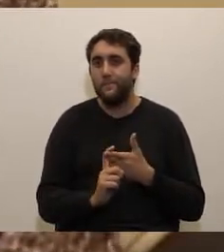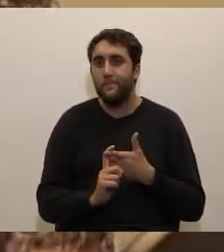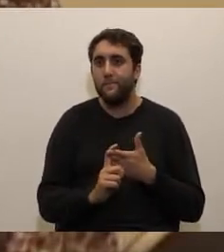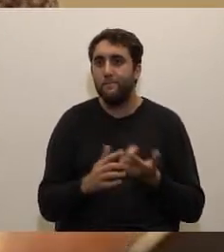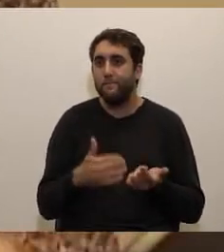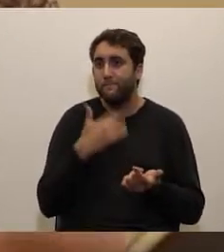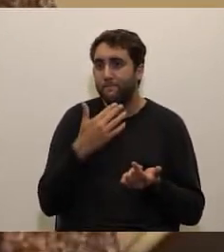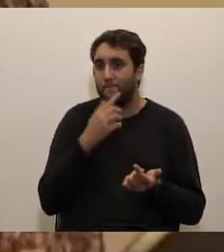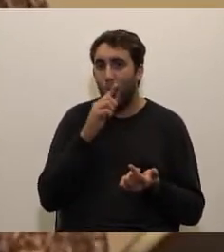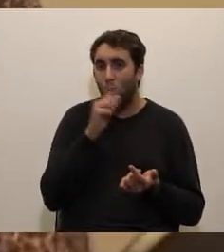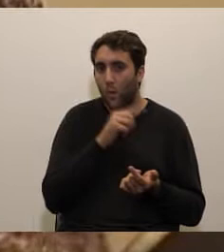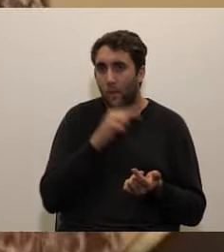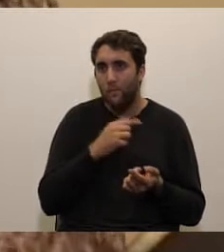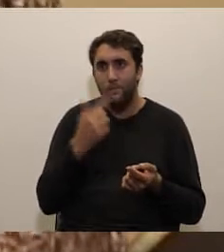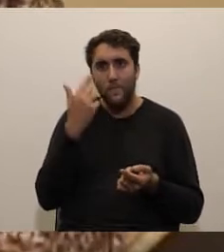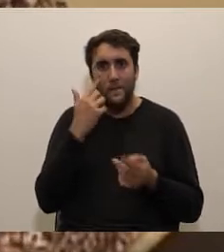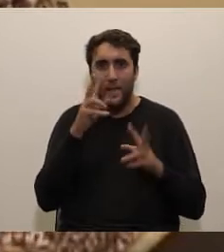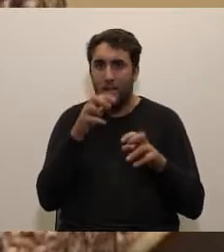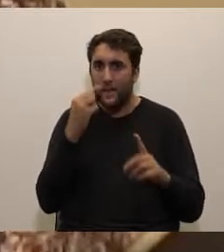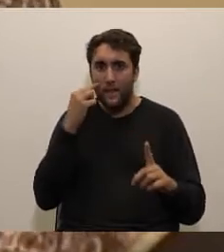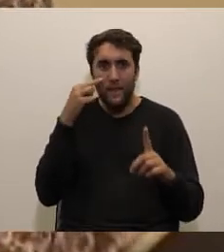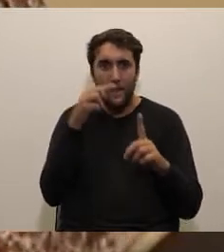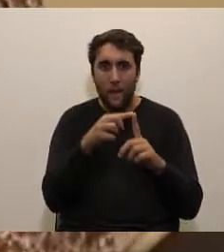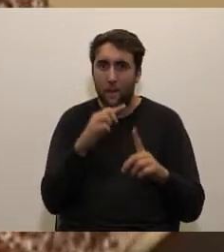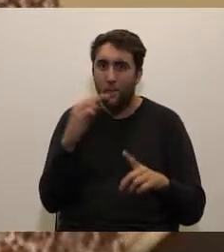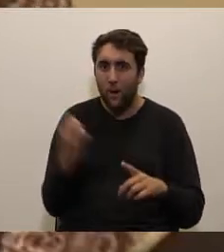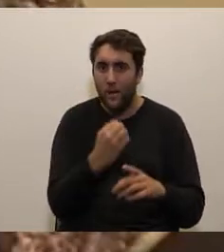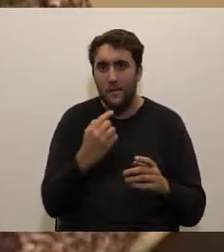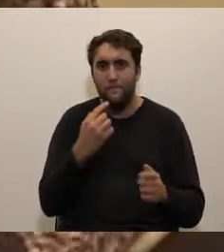no sé, tuitear desaforadamente sobre algo,